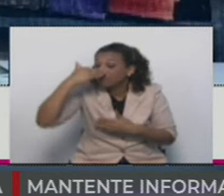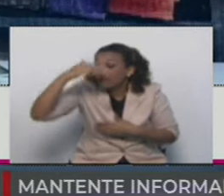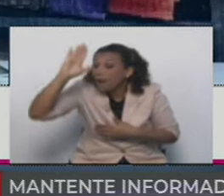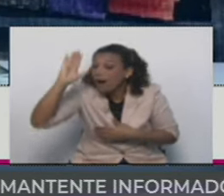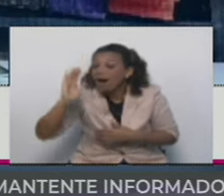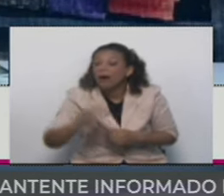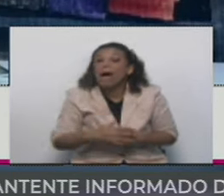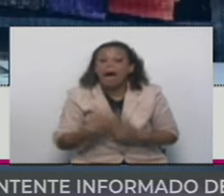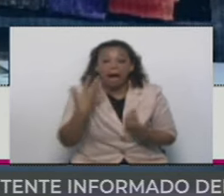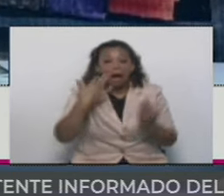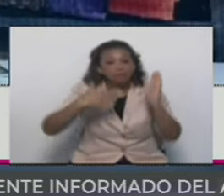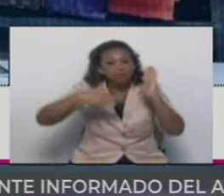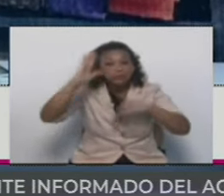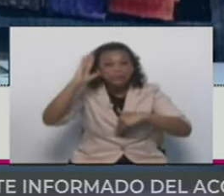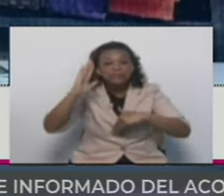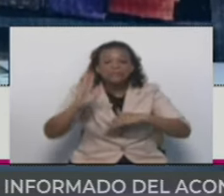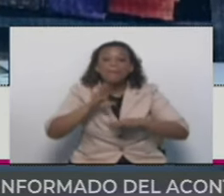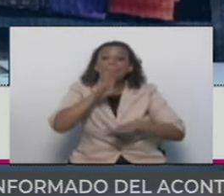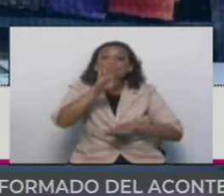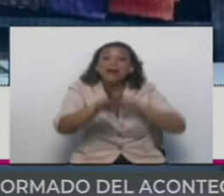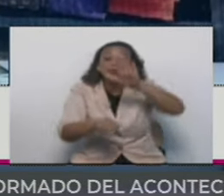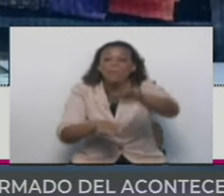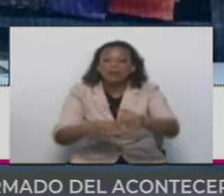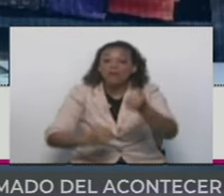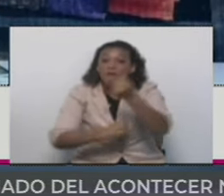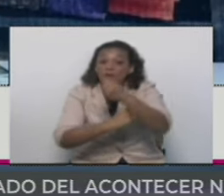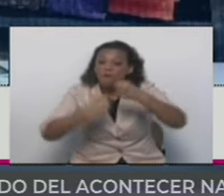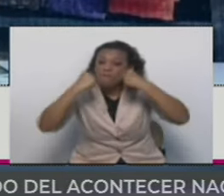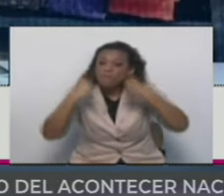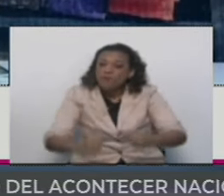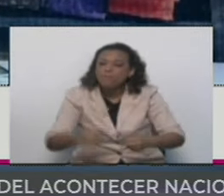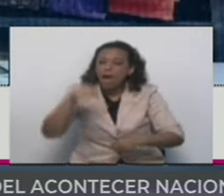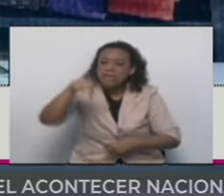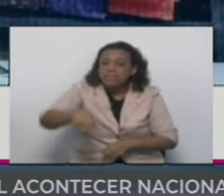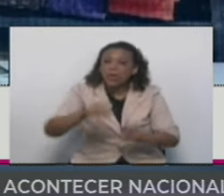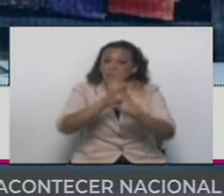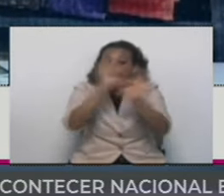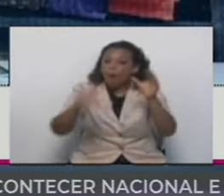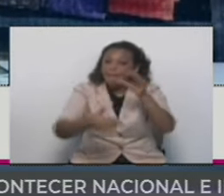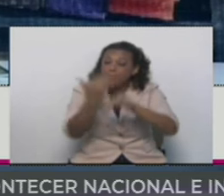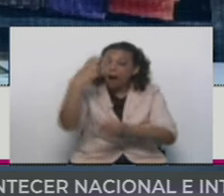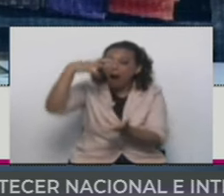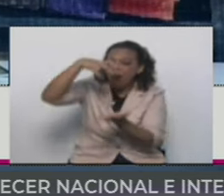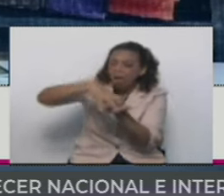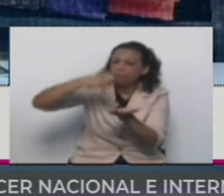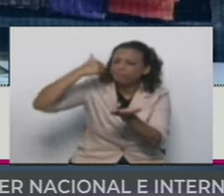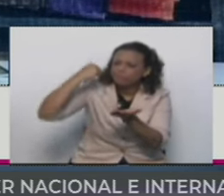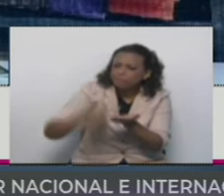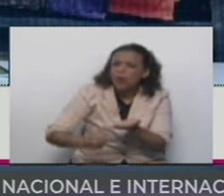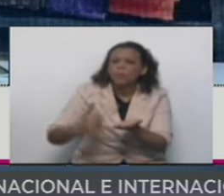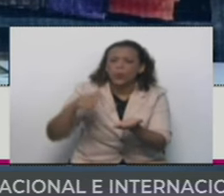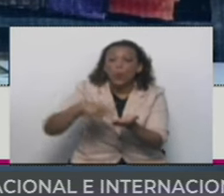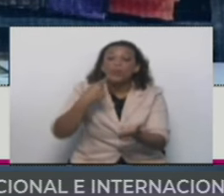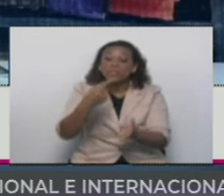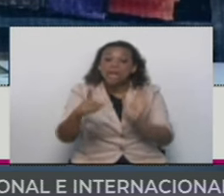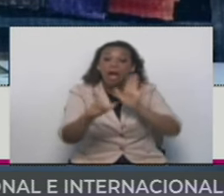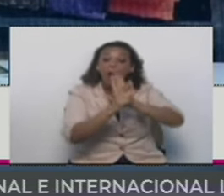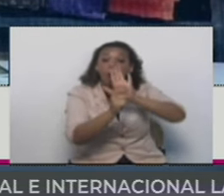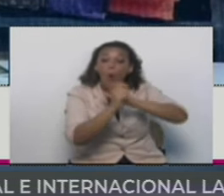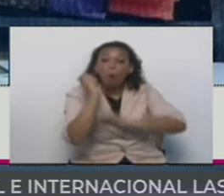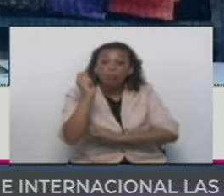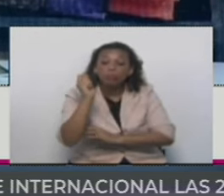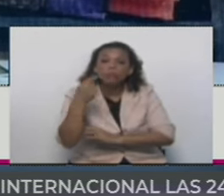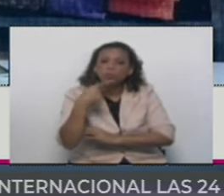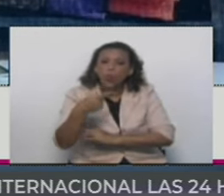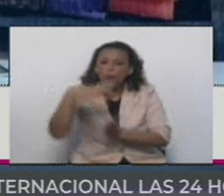Y tenemos que dar los pasos para construir un nuevo Estado, como dice la Constitución, un